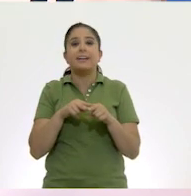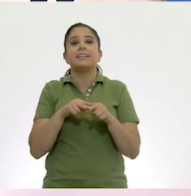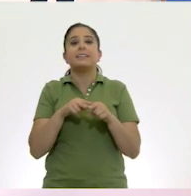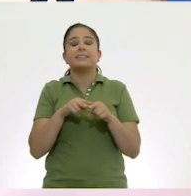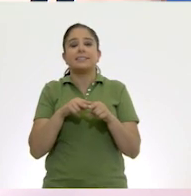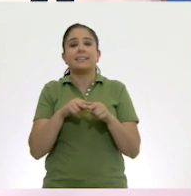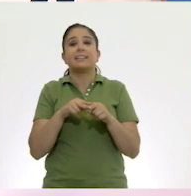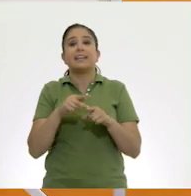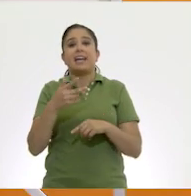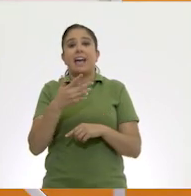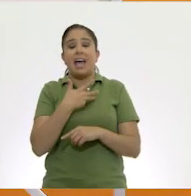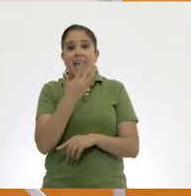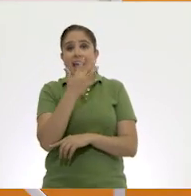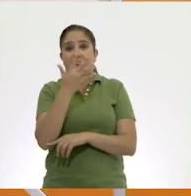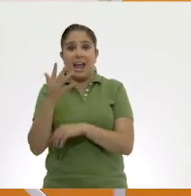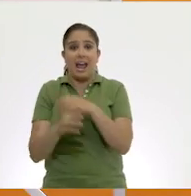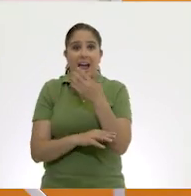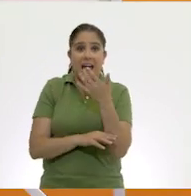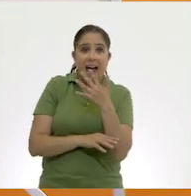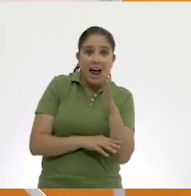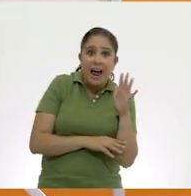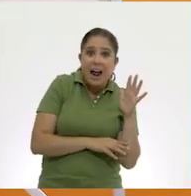y dices que hay árboles